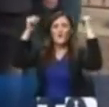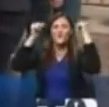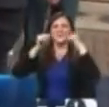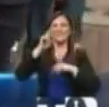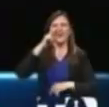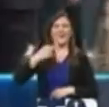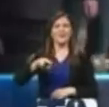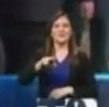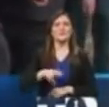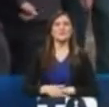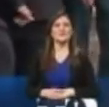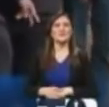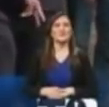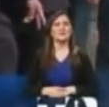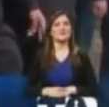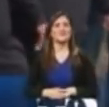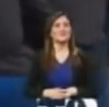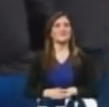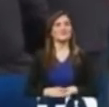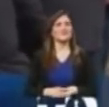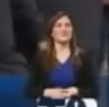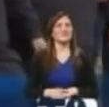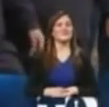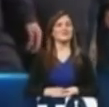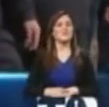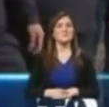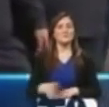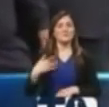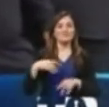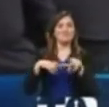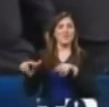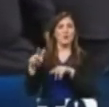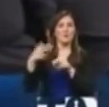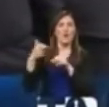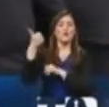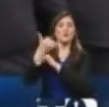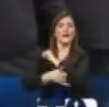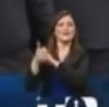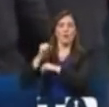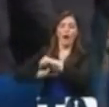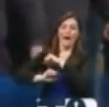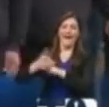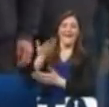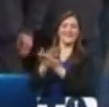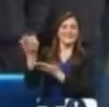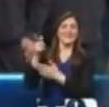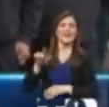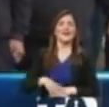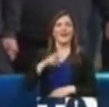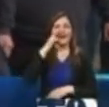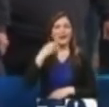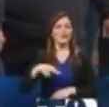venido directamente, acá está llegando el otro. Magic Kingdom llegó él. Magic Kingdom acaba de llegar. Creo que estamos muy contentos de esta